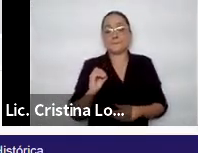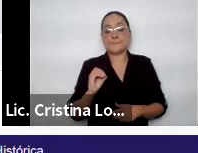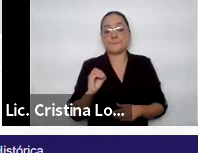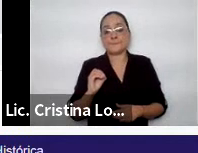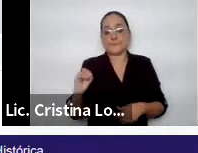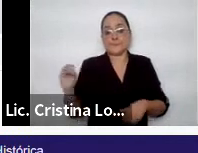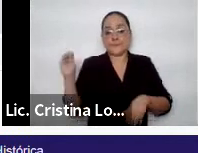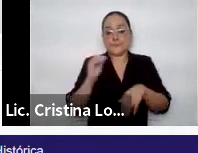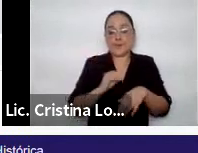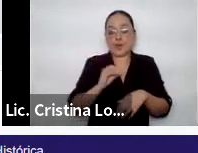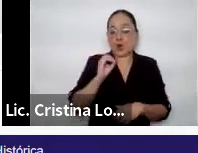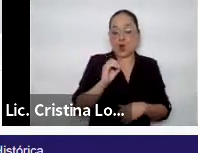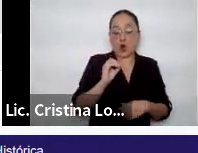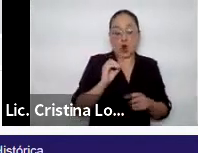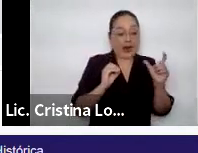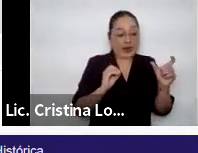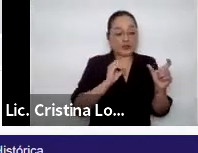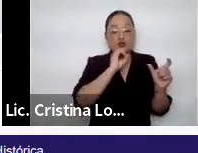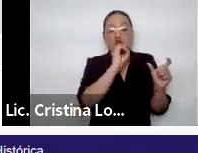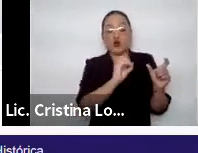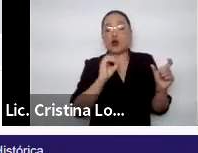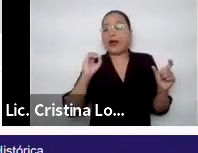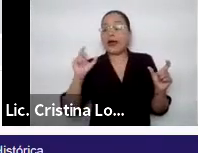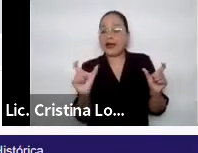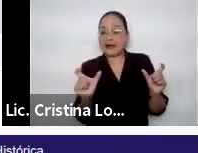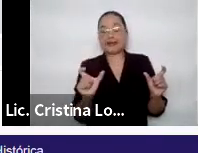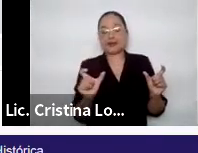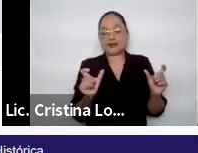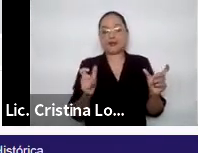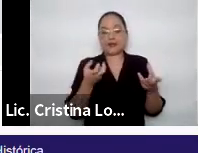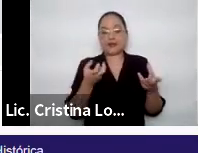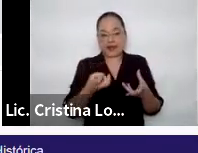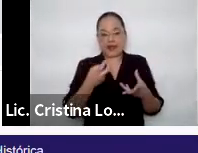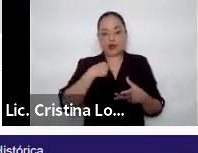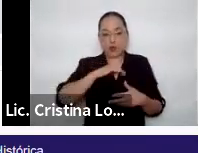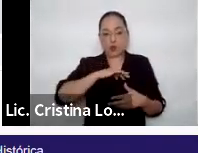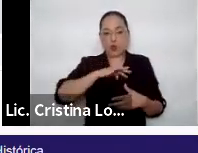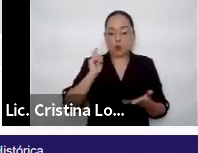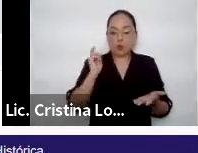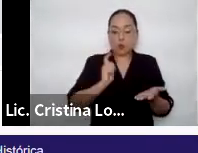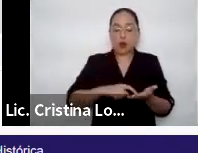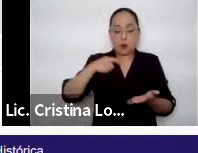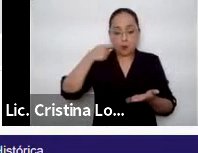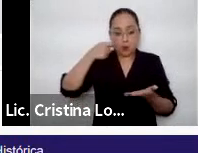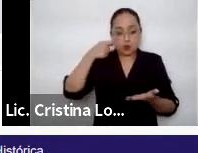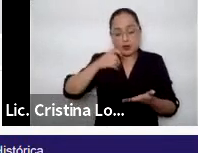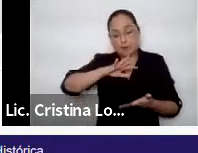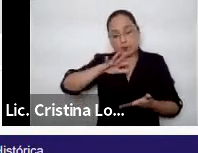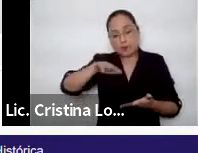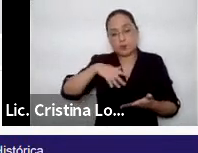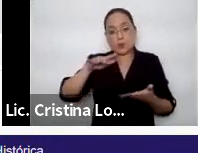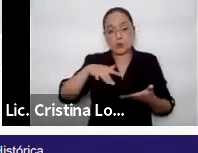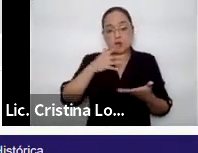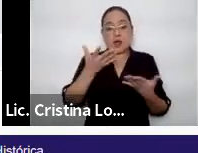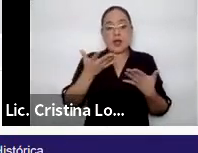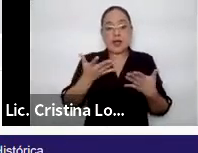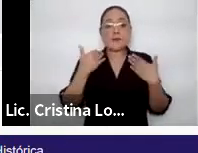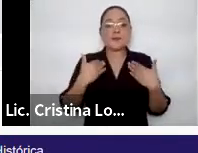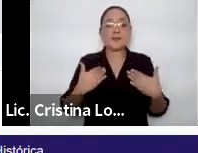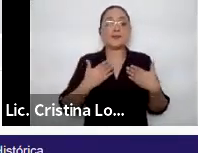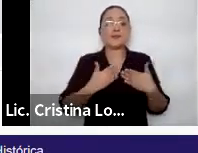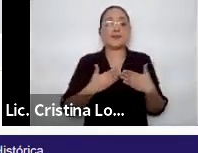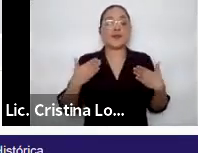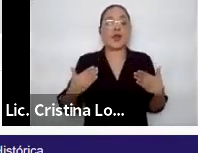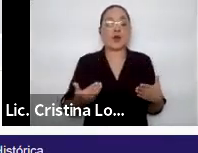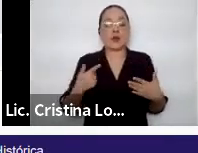Agrego a mi consulta y realizo la misma. Y en este caso, vean